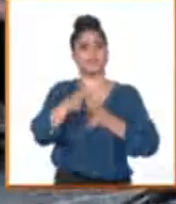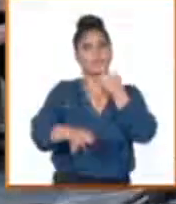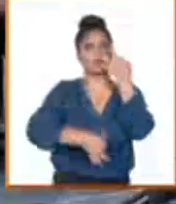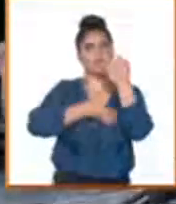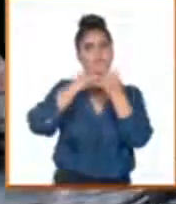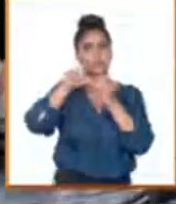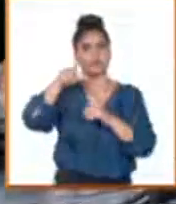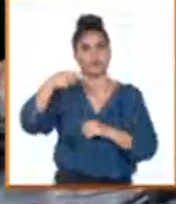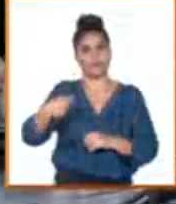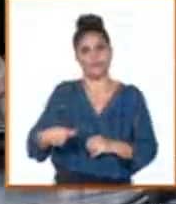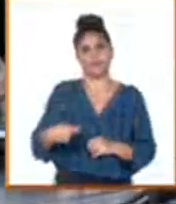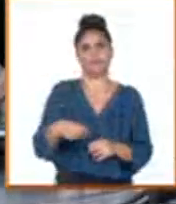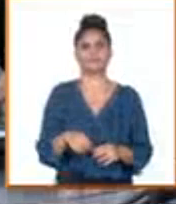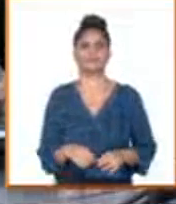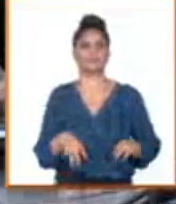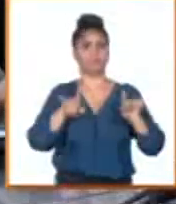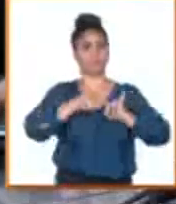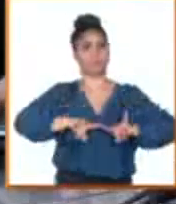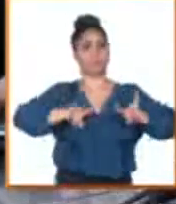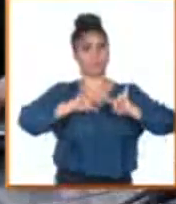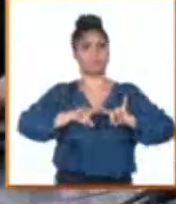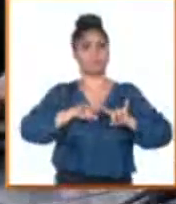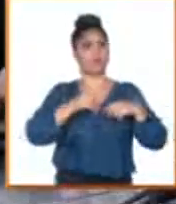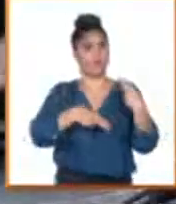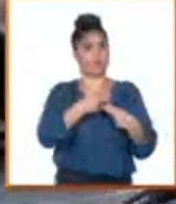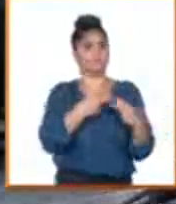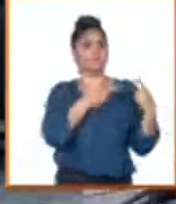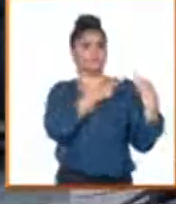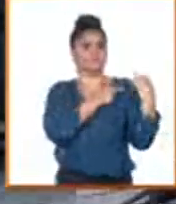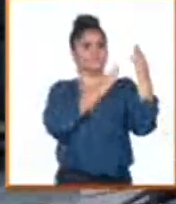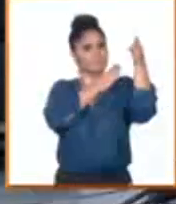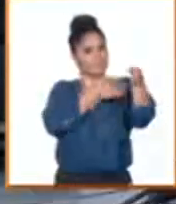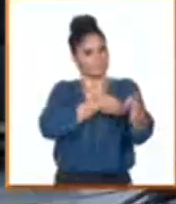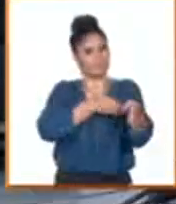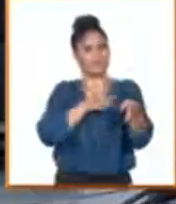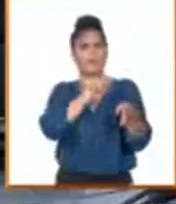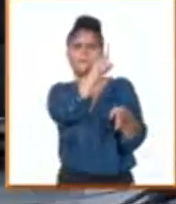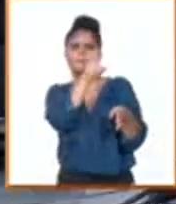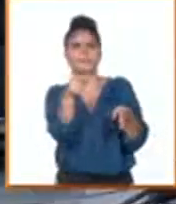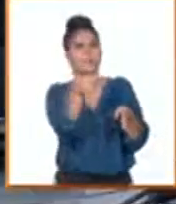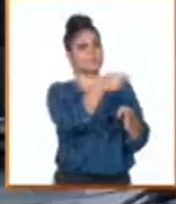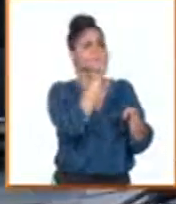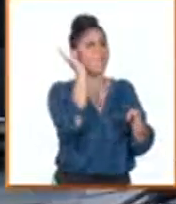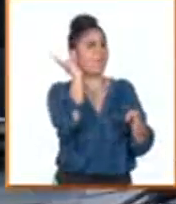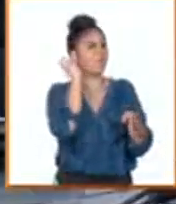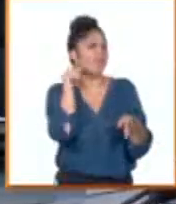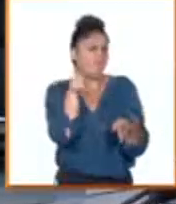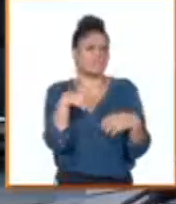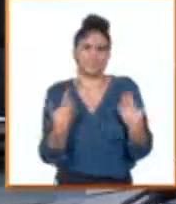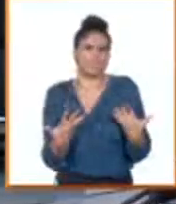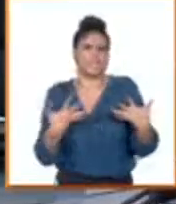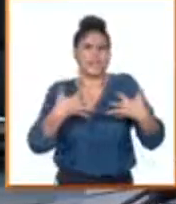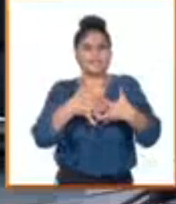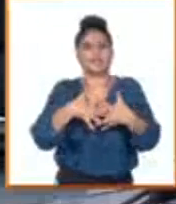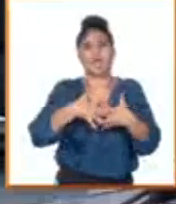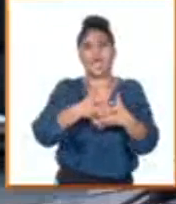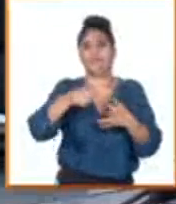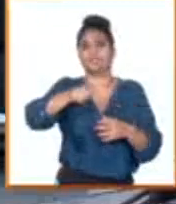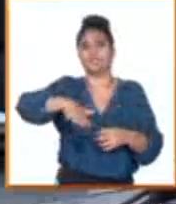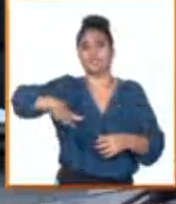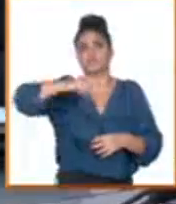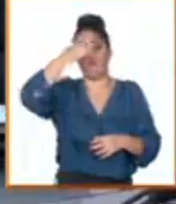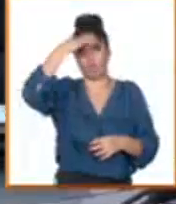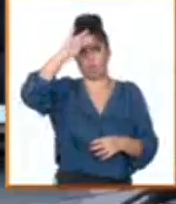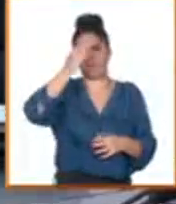desde la academia lo ha hecho con mucho acierto. ¿Qué impacto tiene esta ley para la sociedad cubana en su conjunto? ¿Cuánto